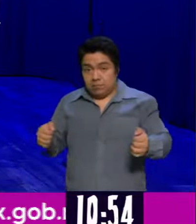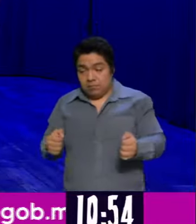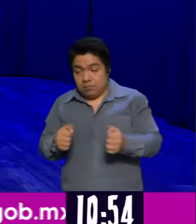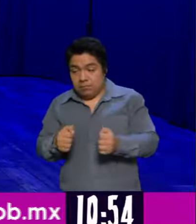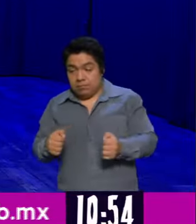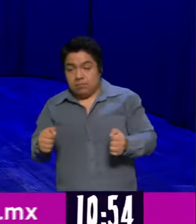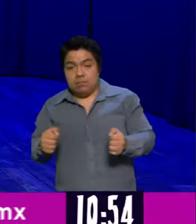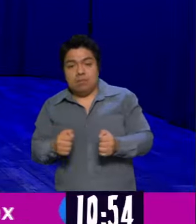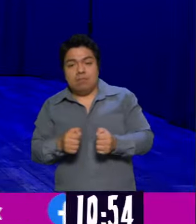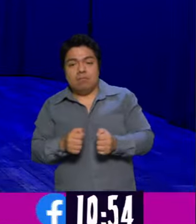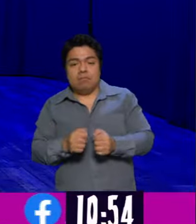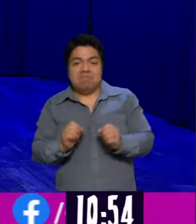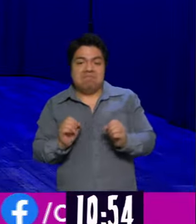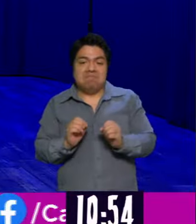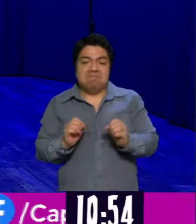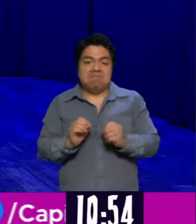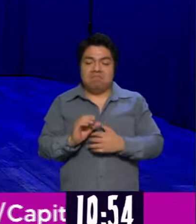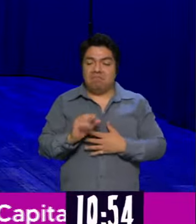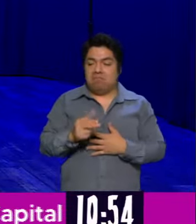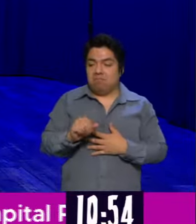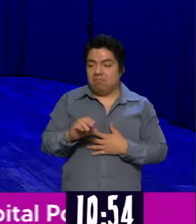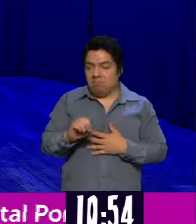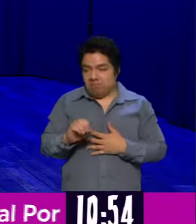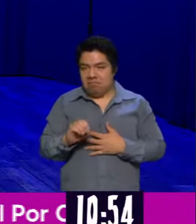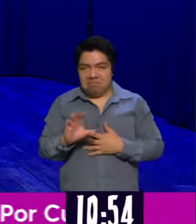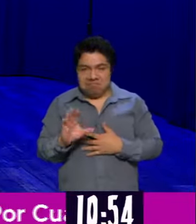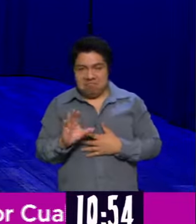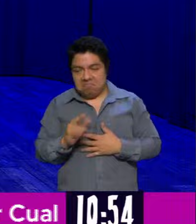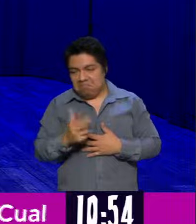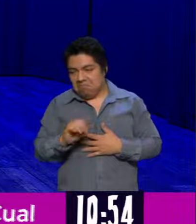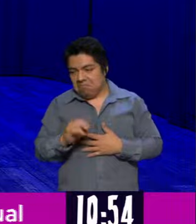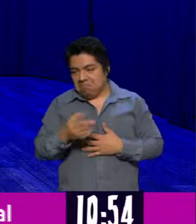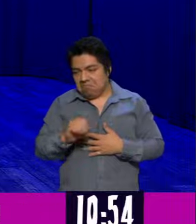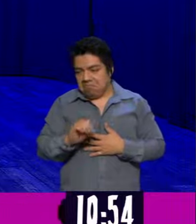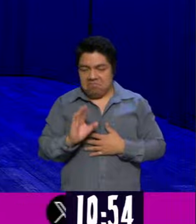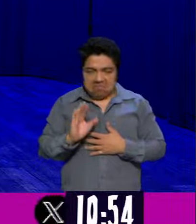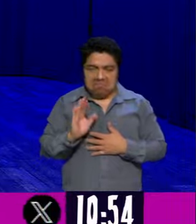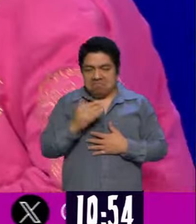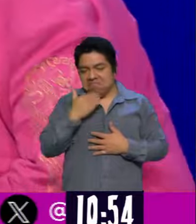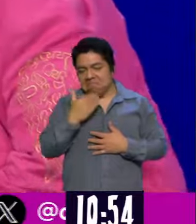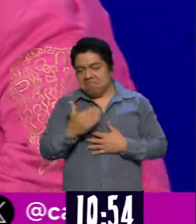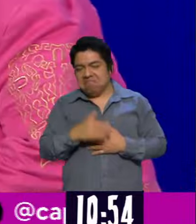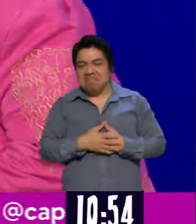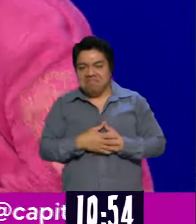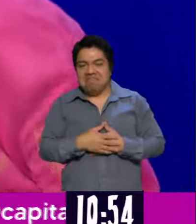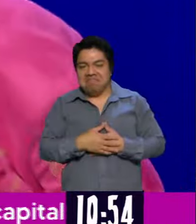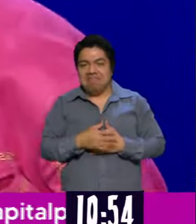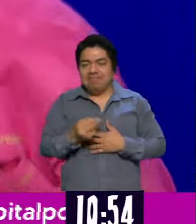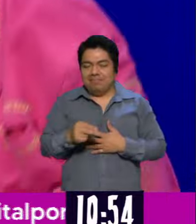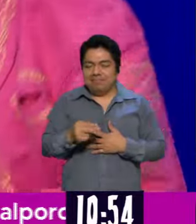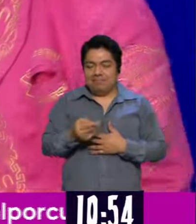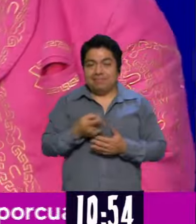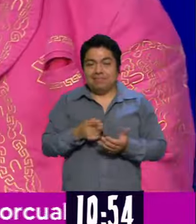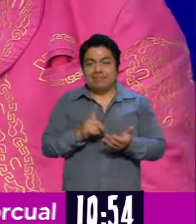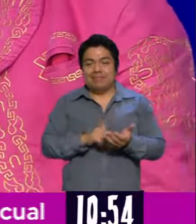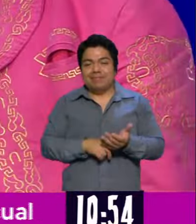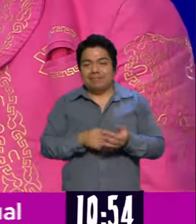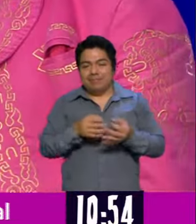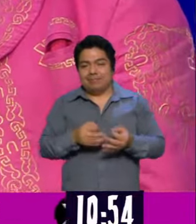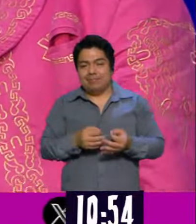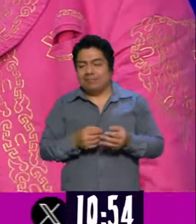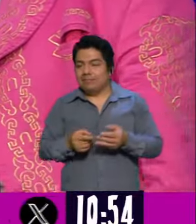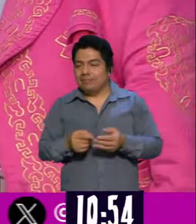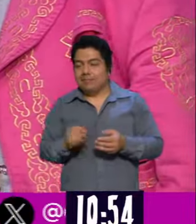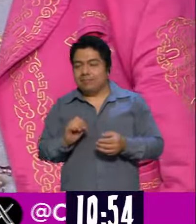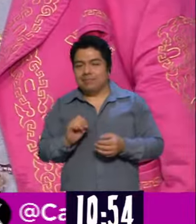nene. El chocho, le voy a poner. El chocho, ok. Vamos a ponerle nombre aquí al bajo. El machocho. Ah,